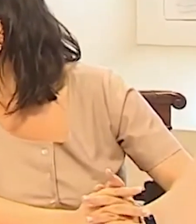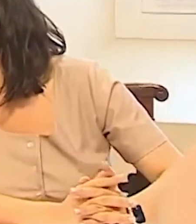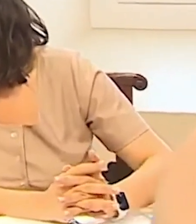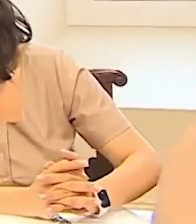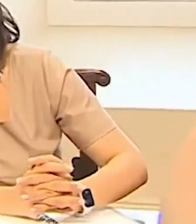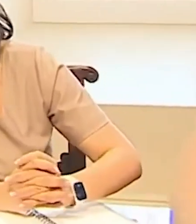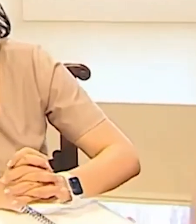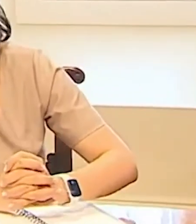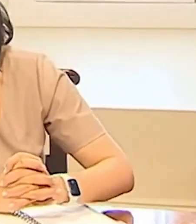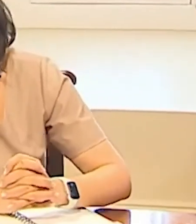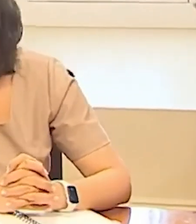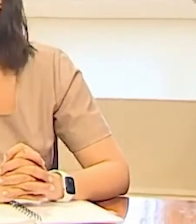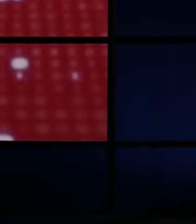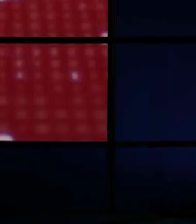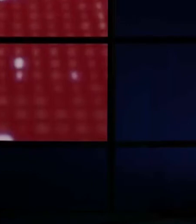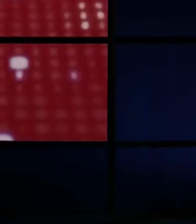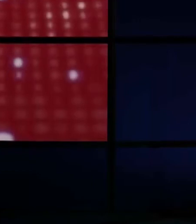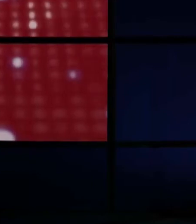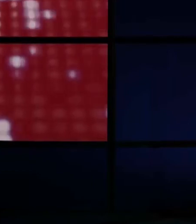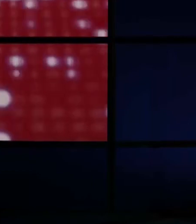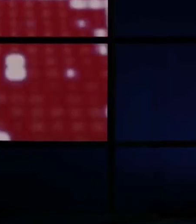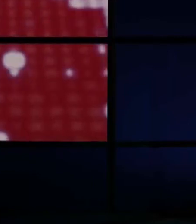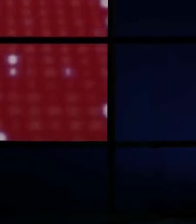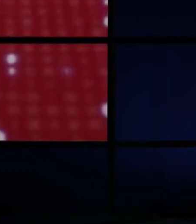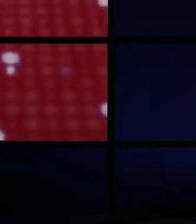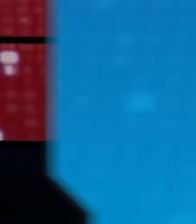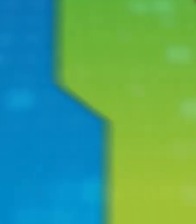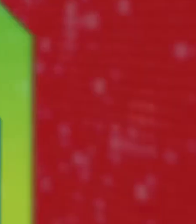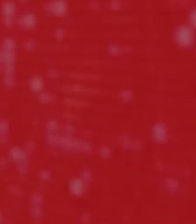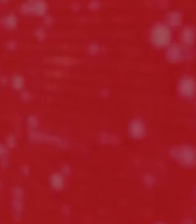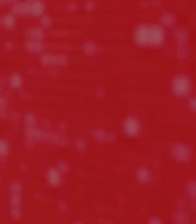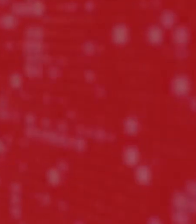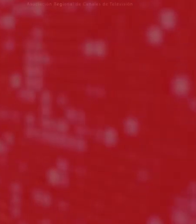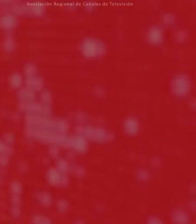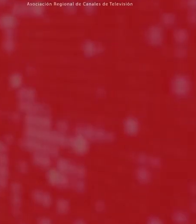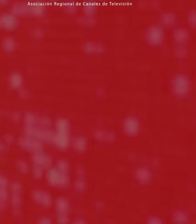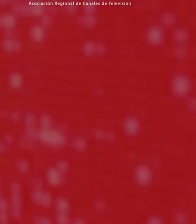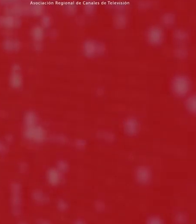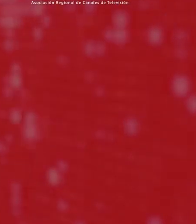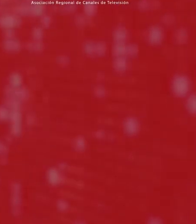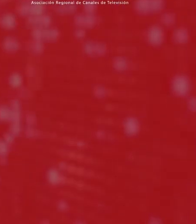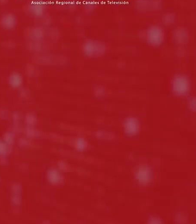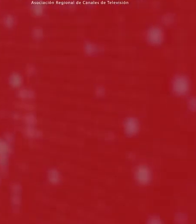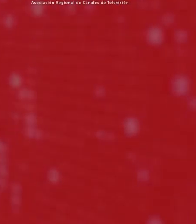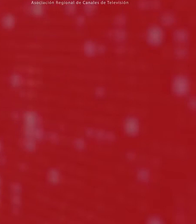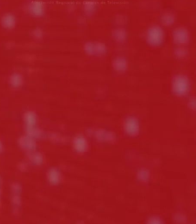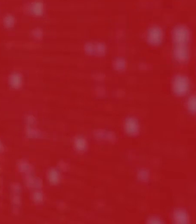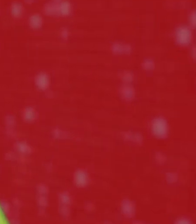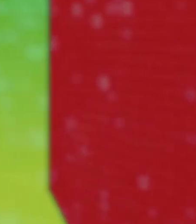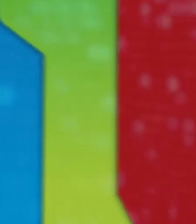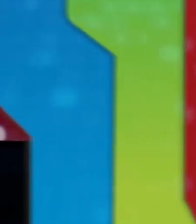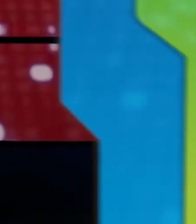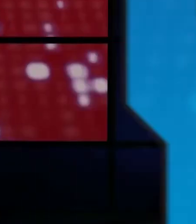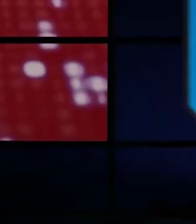www.portavoznoticias.cl. Llegó el momento de la despedida. Y recuerde que también estamos en Facebook, Twitter e Instagram. Gracias